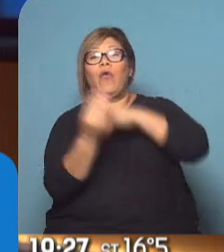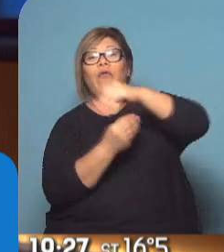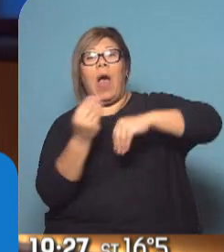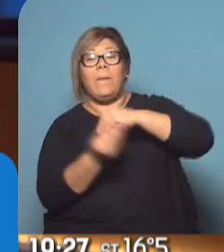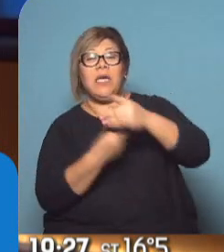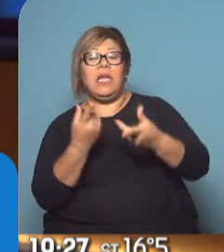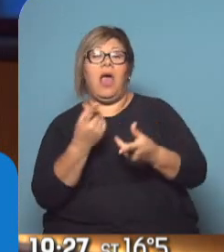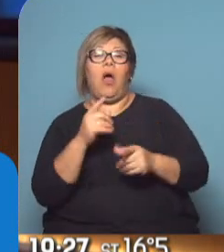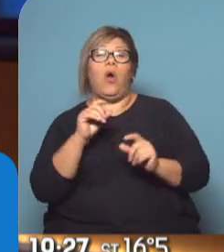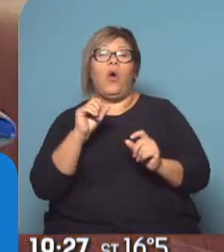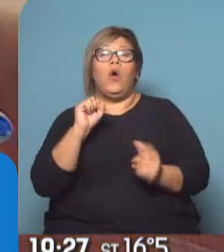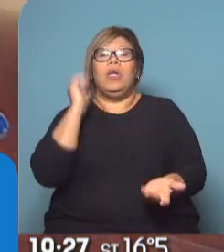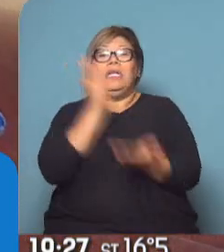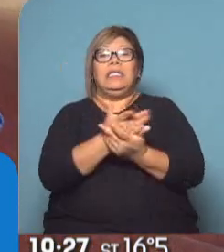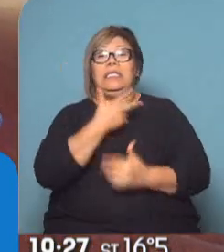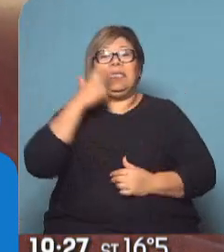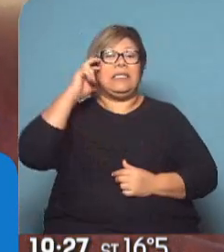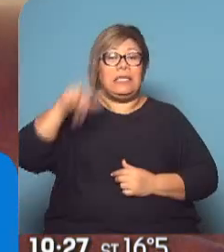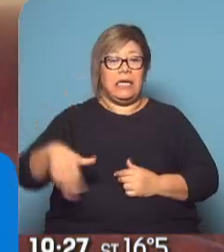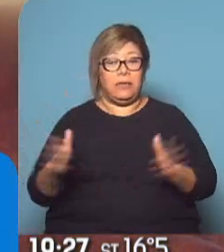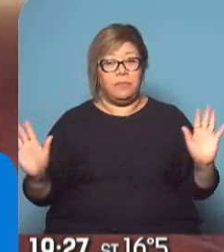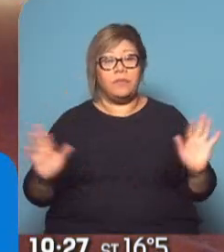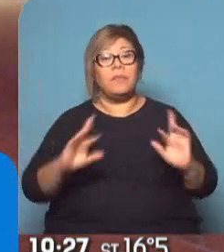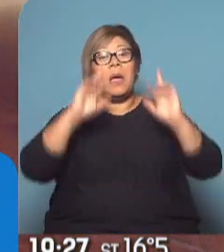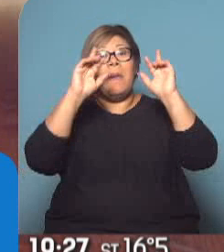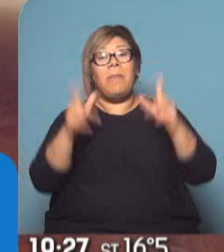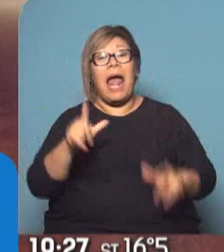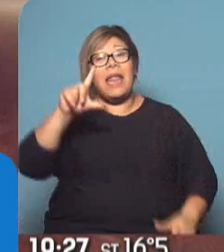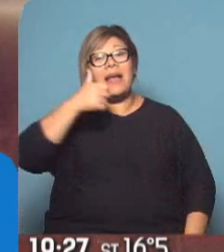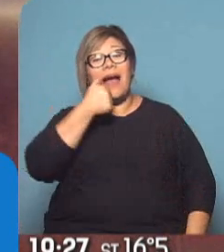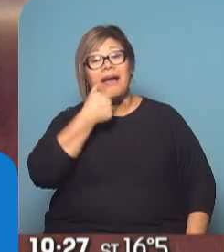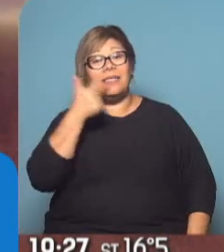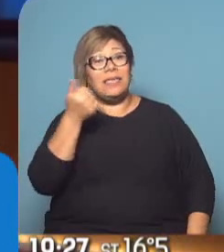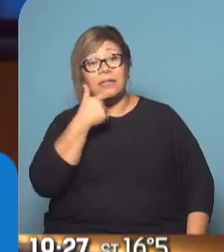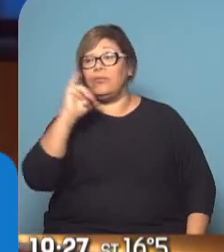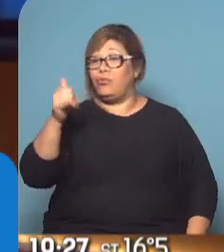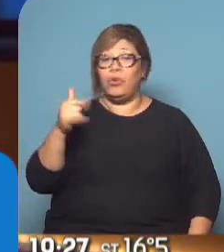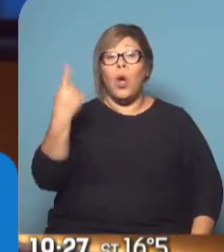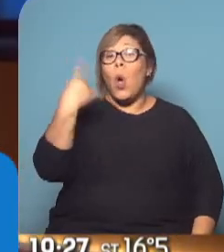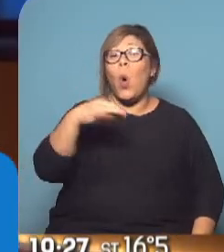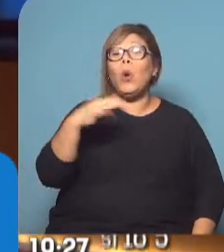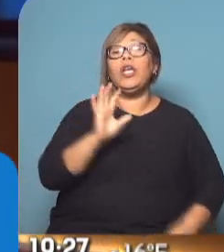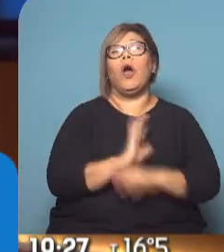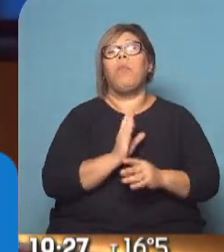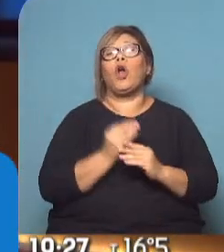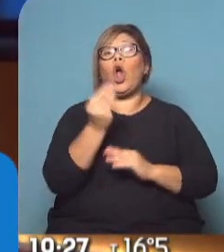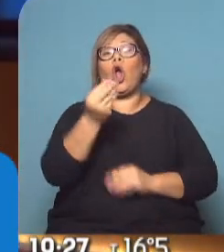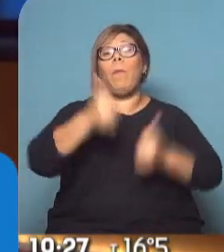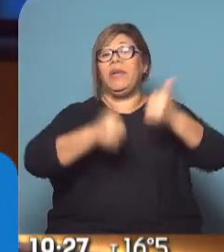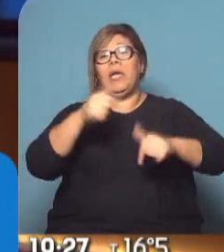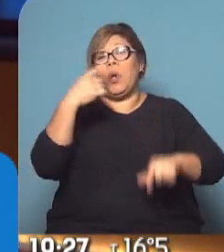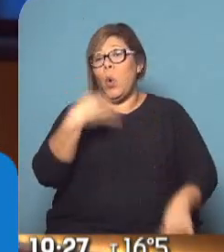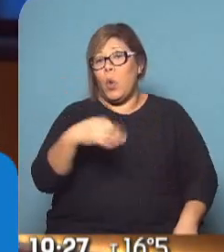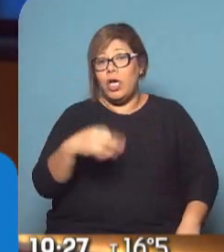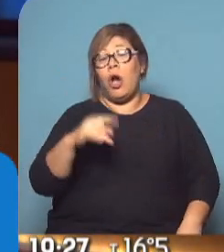supuesto mantener la impunidad o sea el único plan de casa serán las reglas gasas no había un plan b el caso de rionegro prácticamente la